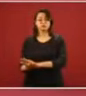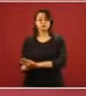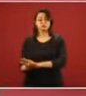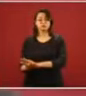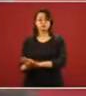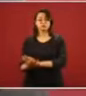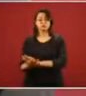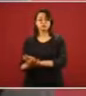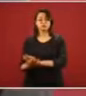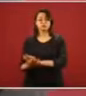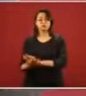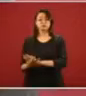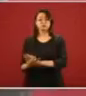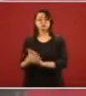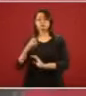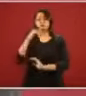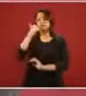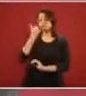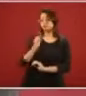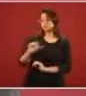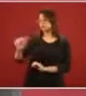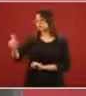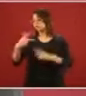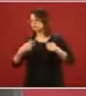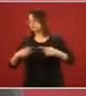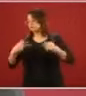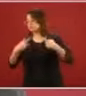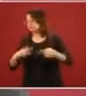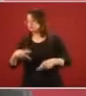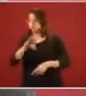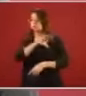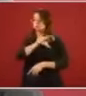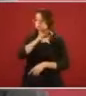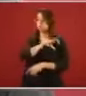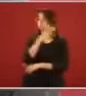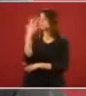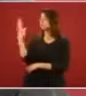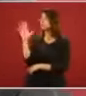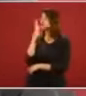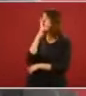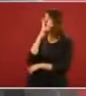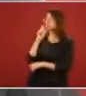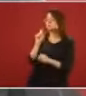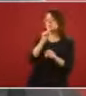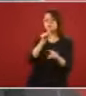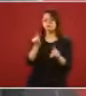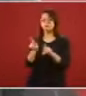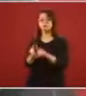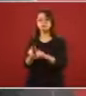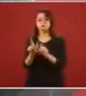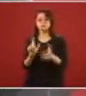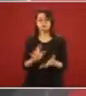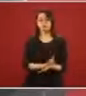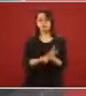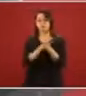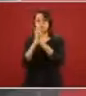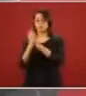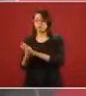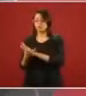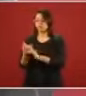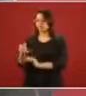quiere al prójimo y a la naturaleza. El que transforma es profundamente